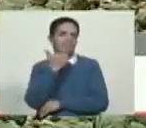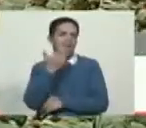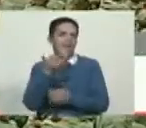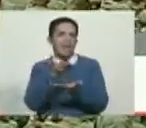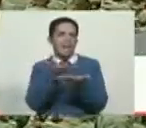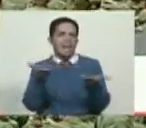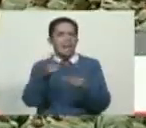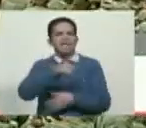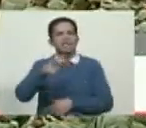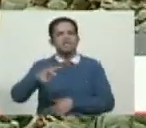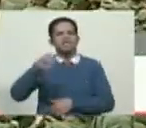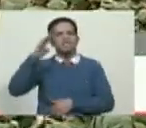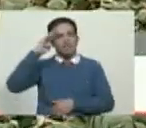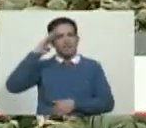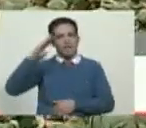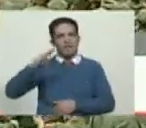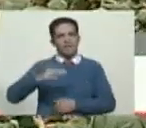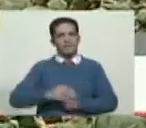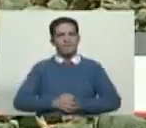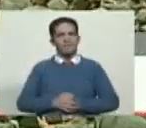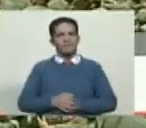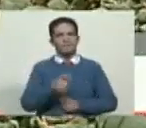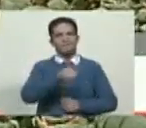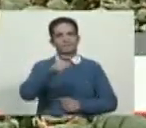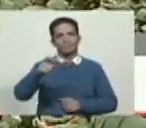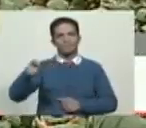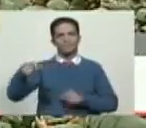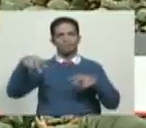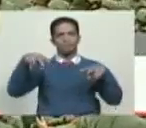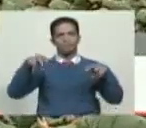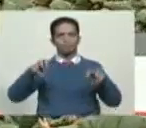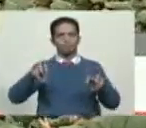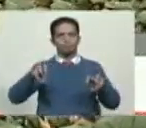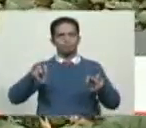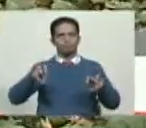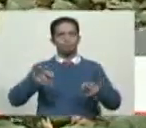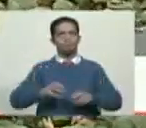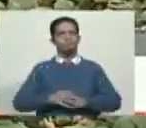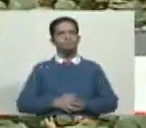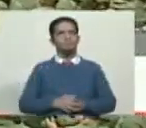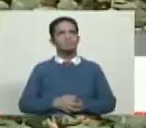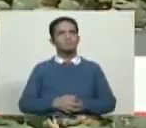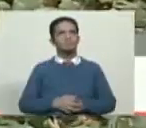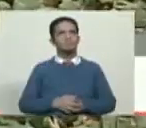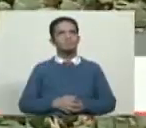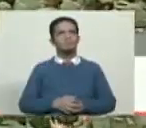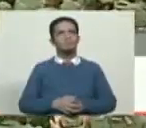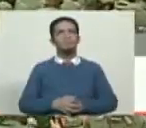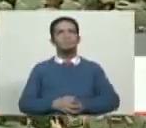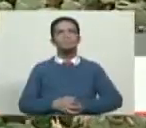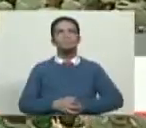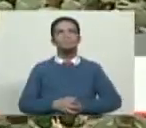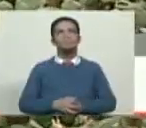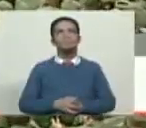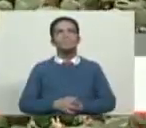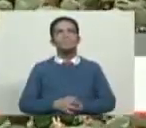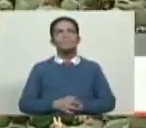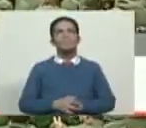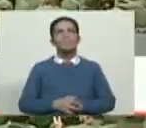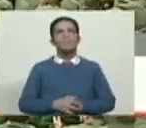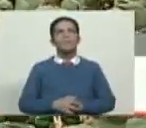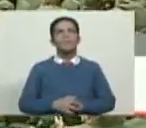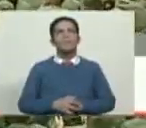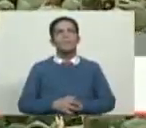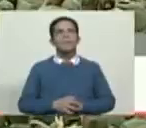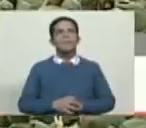soldados de la Fuerza Armada Nacional Bolivariana en este encuentro que destacábamos se desarrolla en este importante batallón